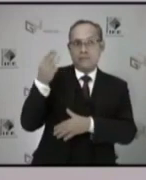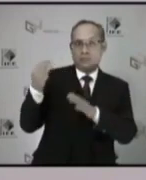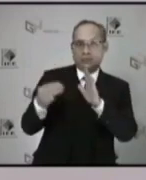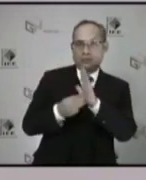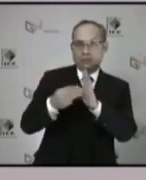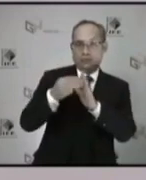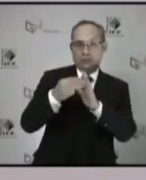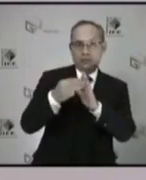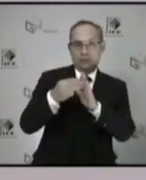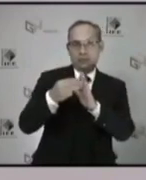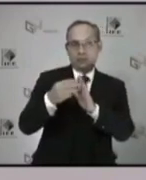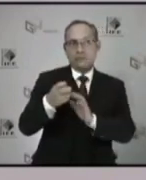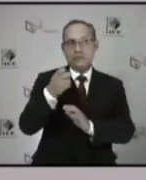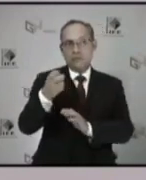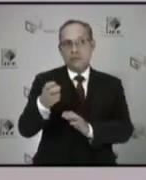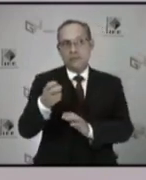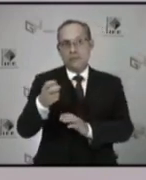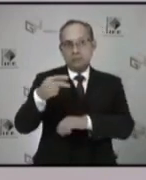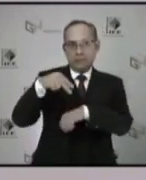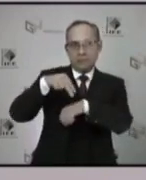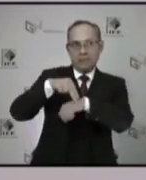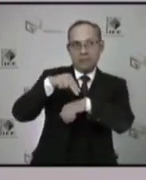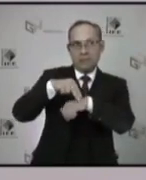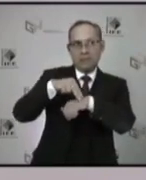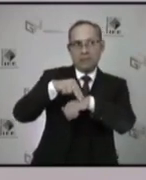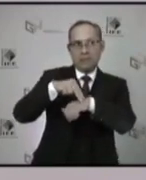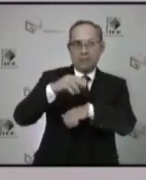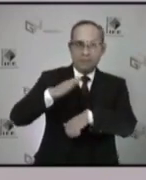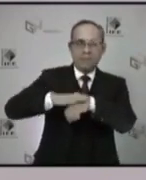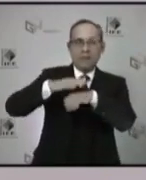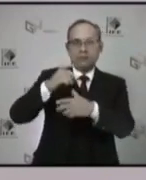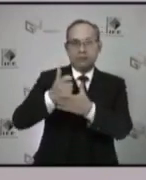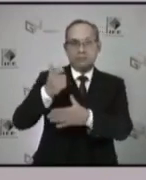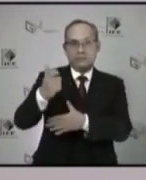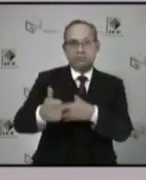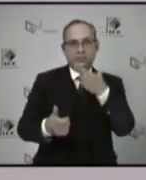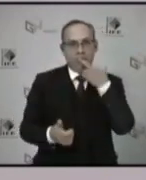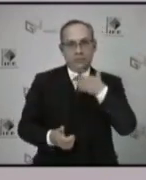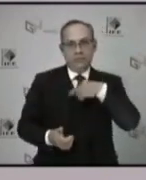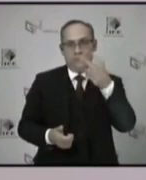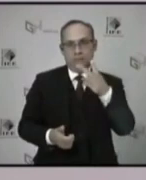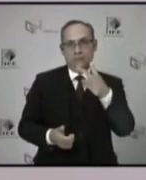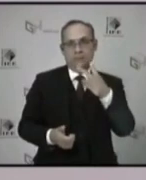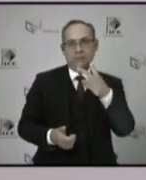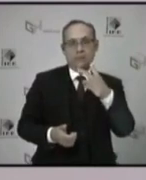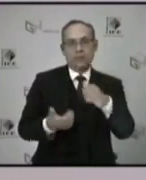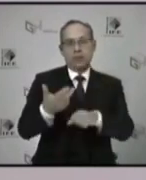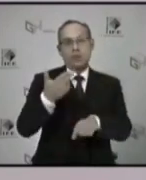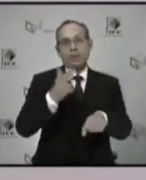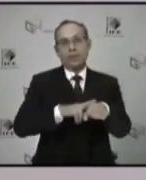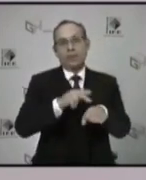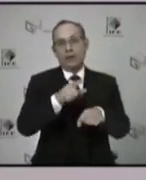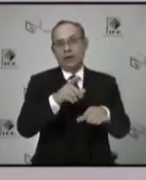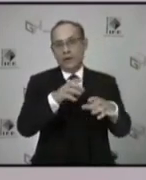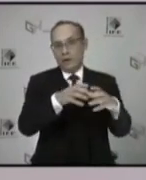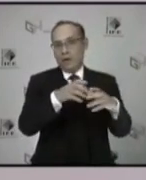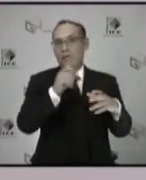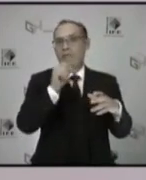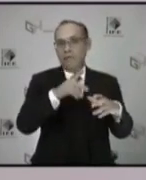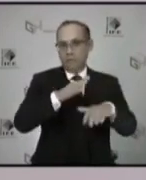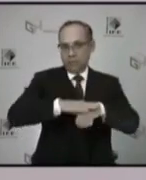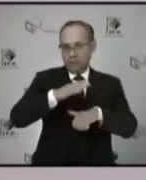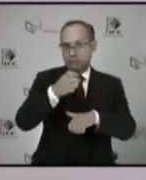médicos, mejor pagados, más centros de salud completamente abastecidos. Claro que